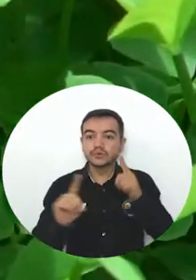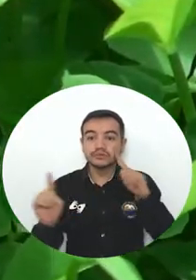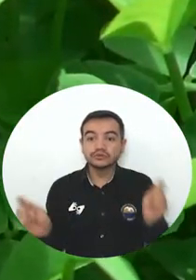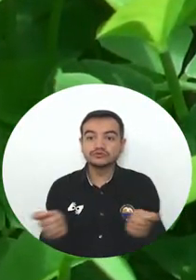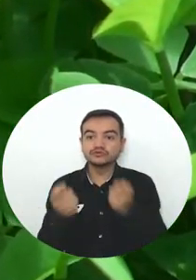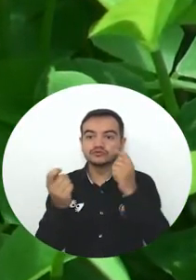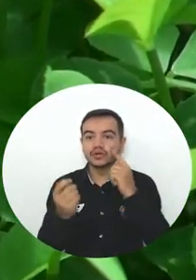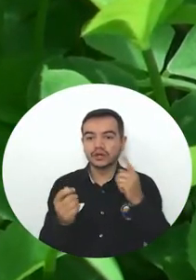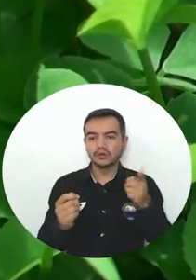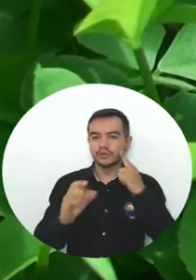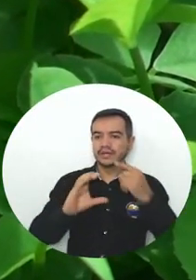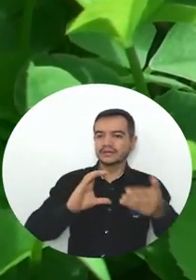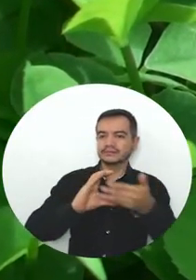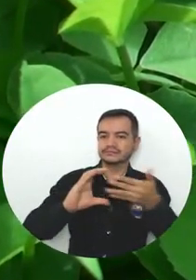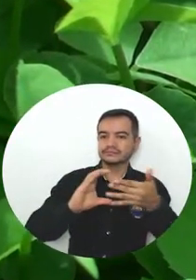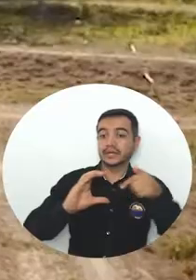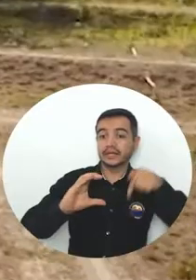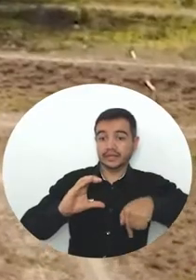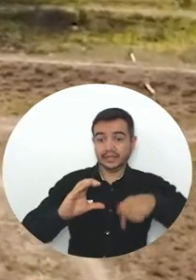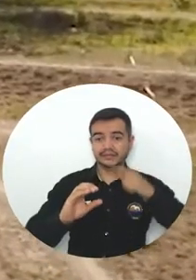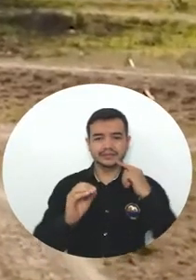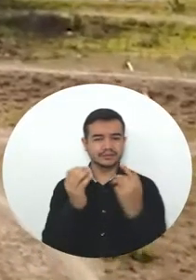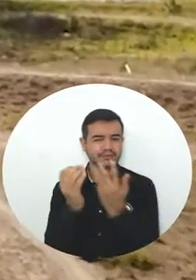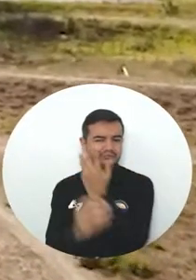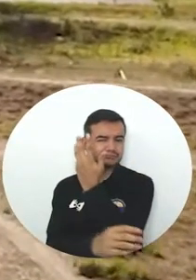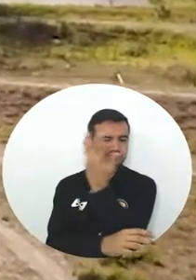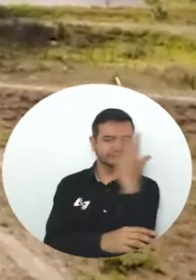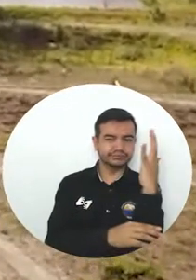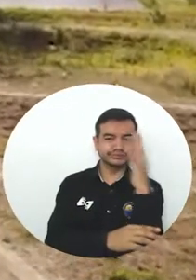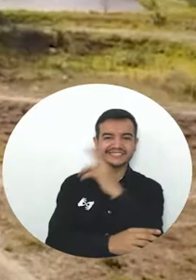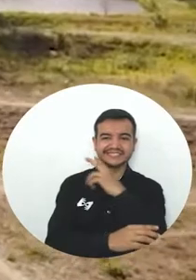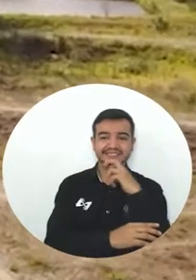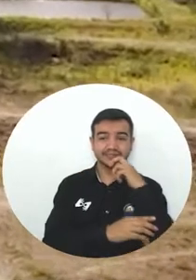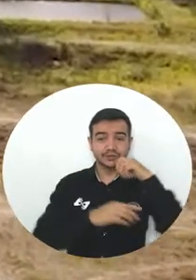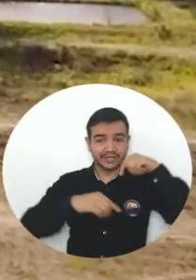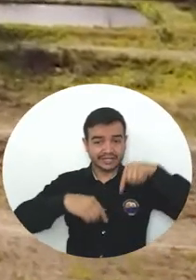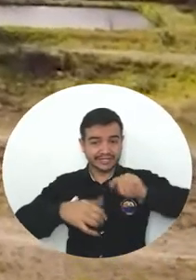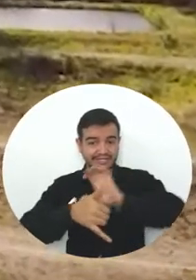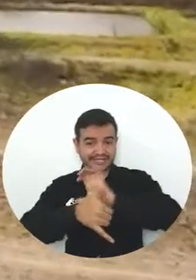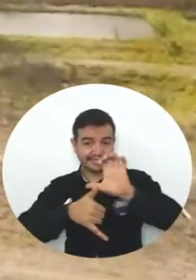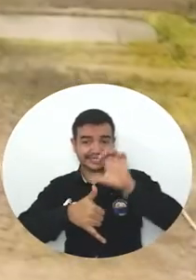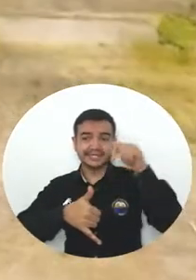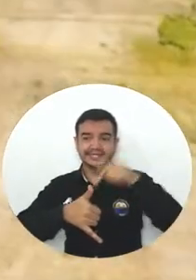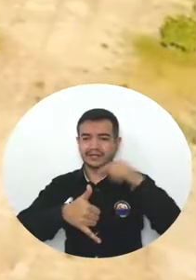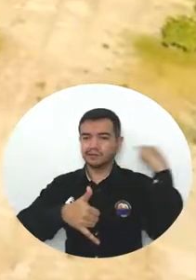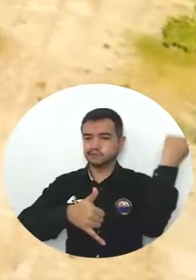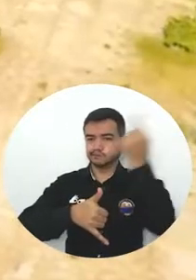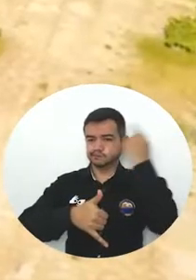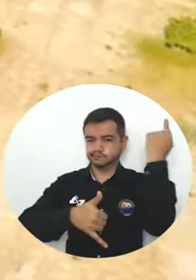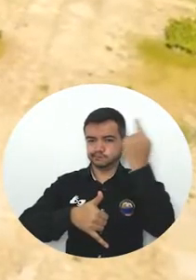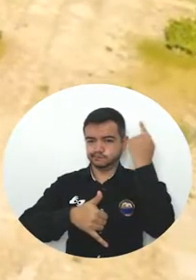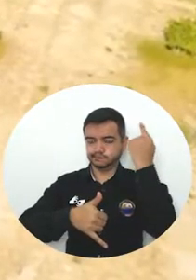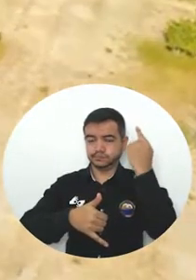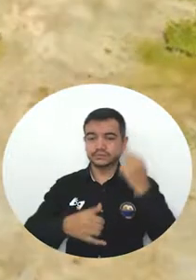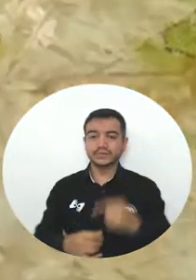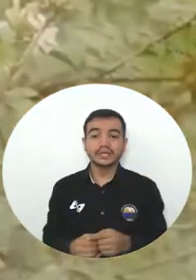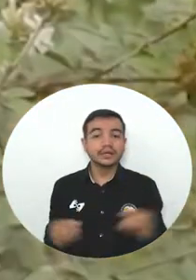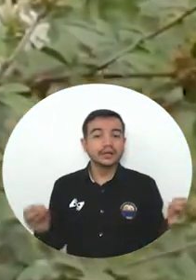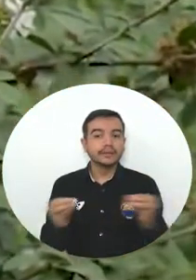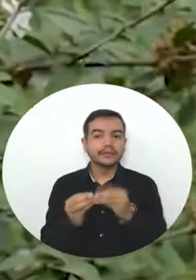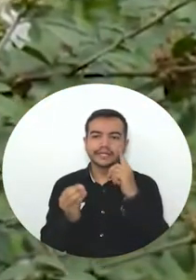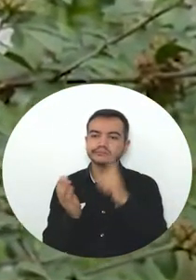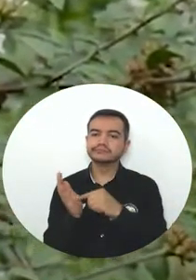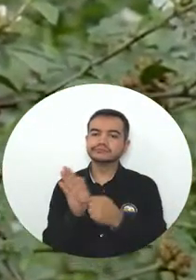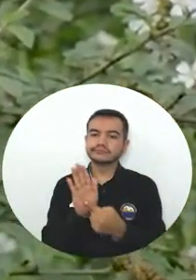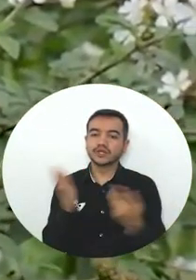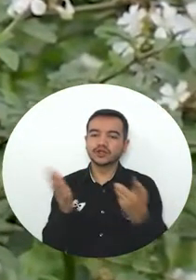al mejoramiento de las condiciones ambientales agrestes del bosque seco tropical, el cual es un ecosistema dominante en la región Caribe